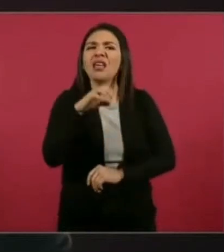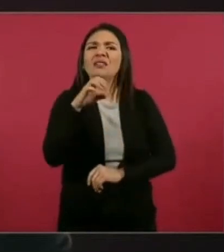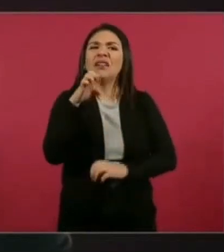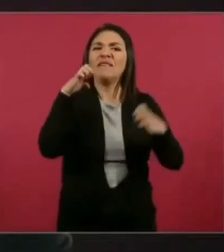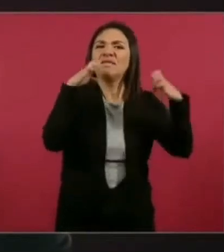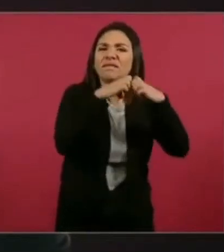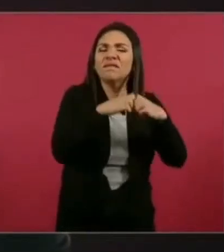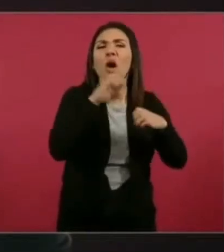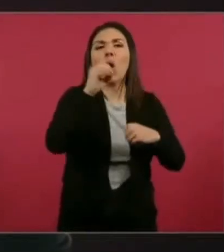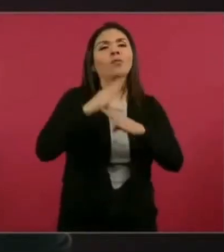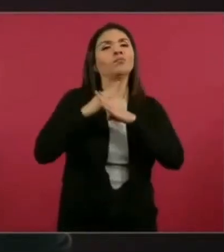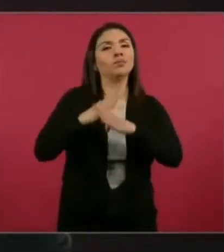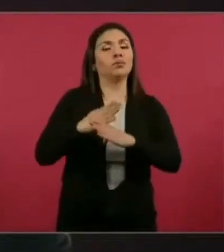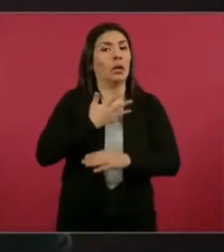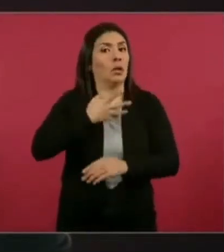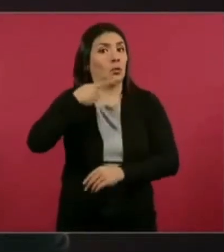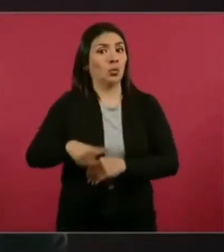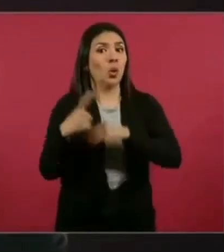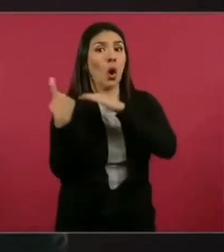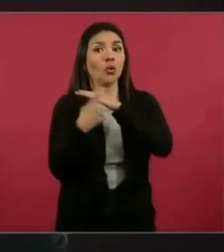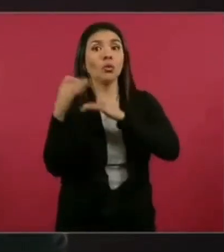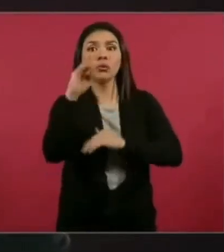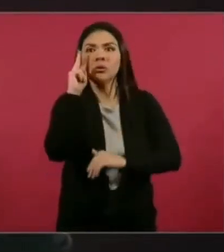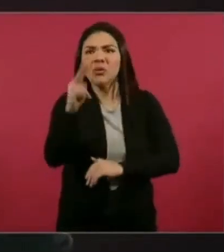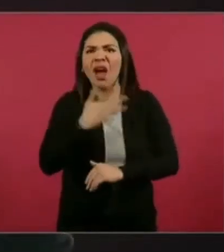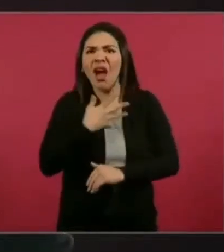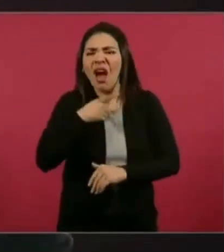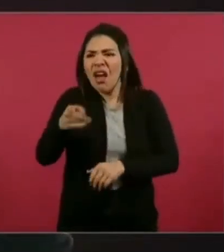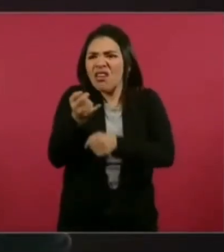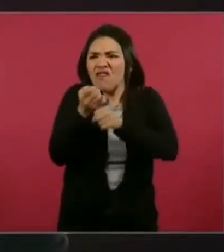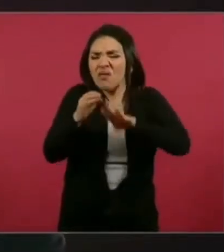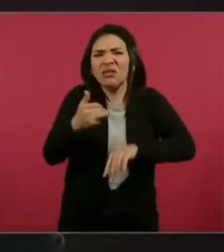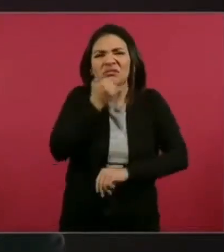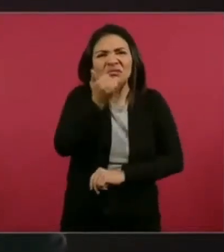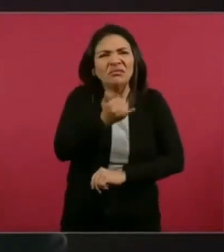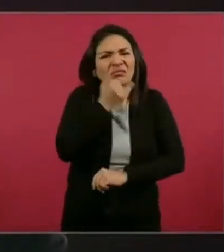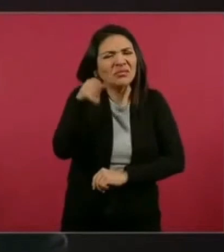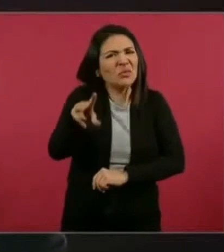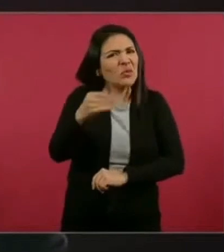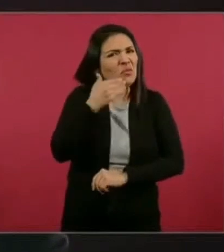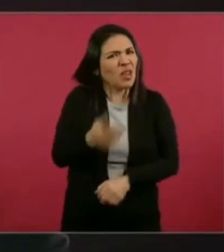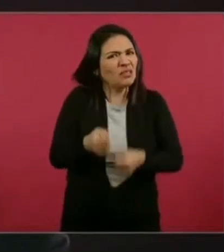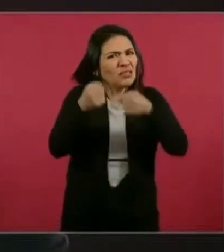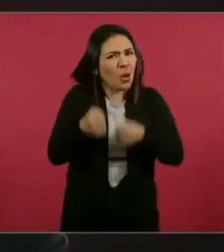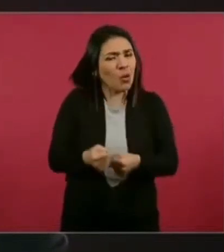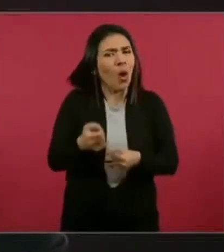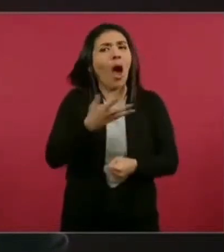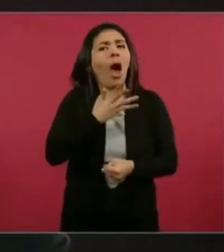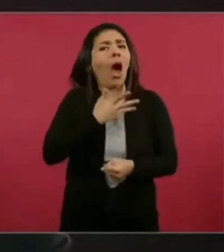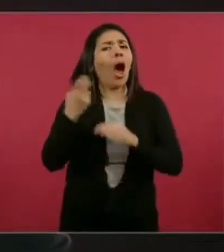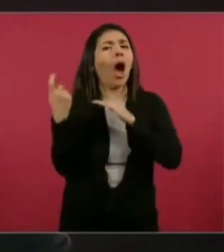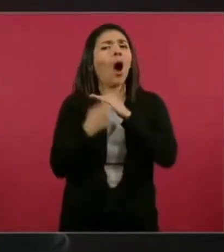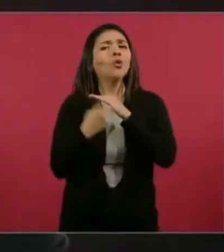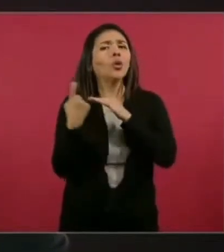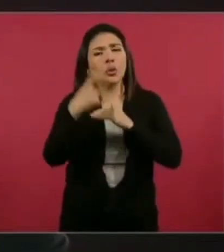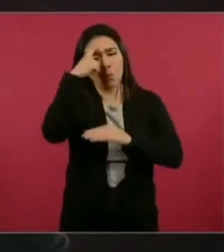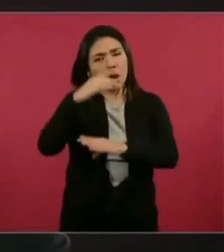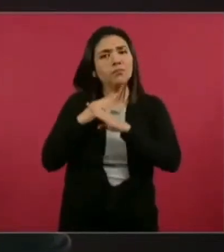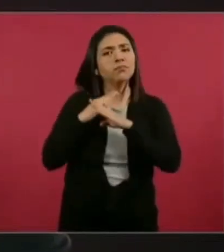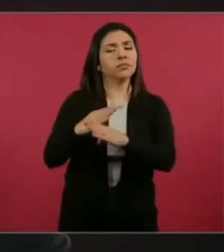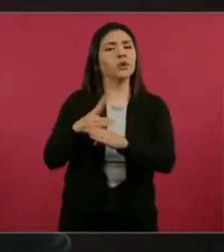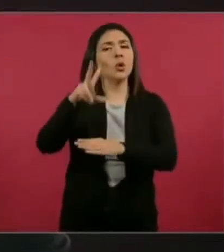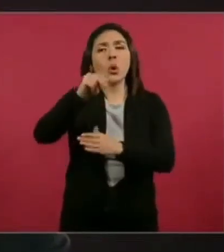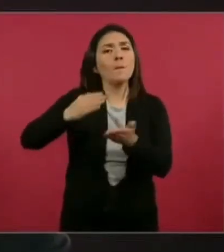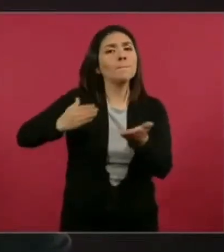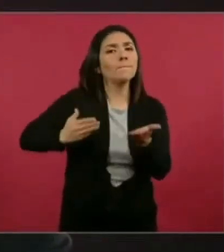Esto significa que en cuanto se encuentra cierto tráfico malicioso, los detectores y los sistemas paran ese tráfico